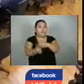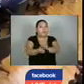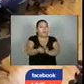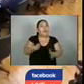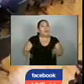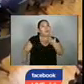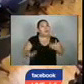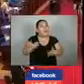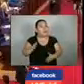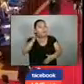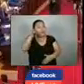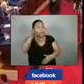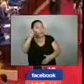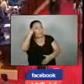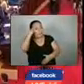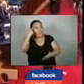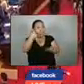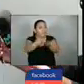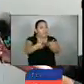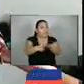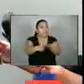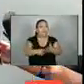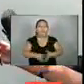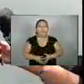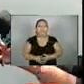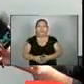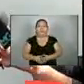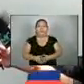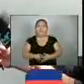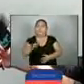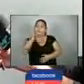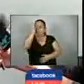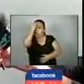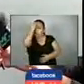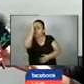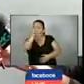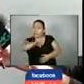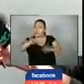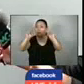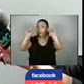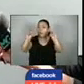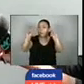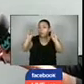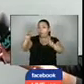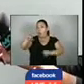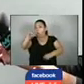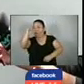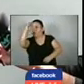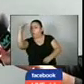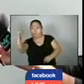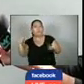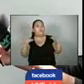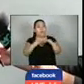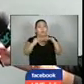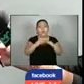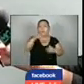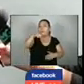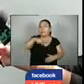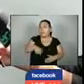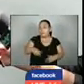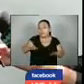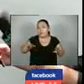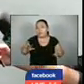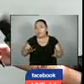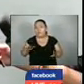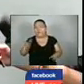la posibilidad de estudiarla. El tema, ese tema sabemos de que se está manejando no solo fuera del país, sino que acá, pero obviamente sabemos que